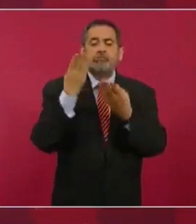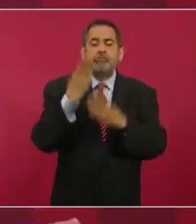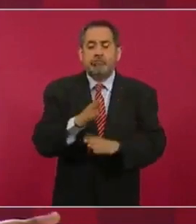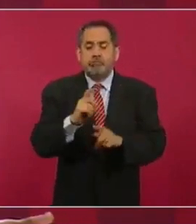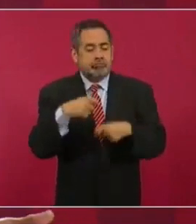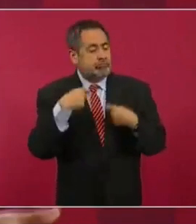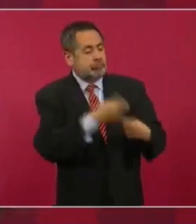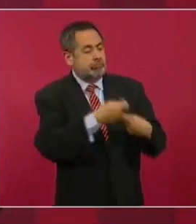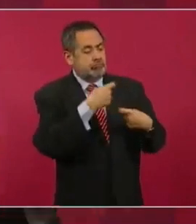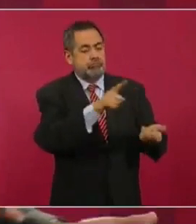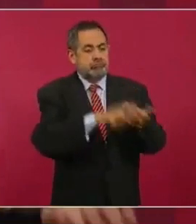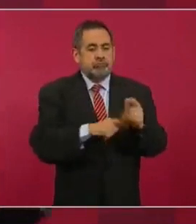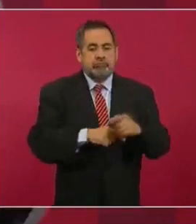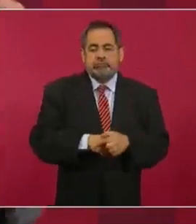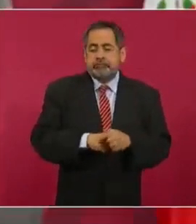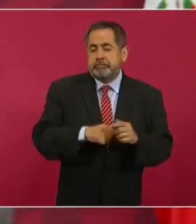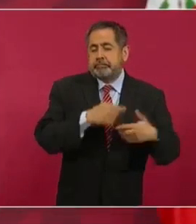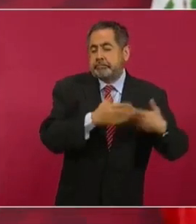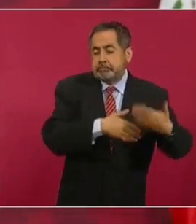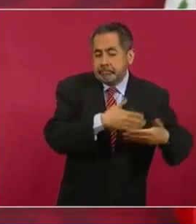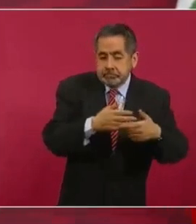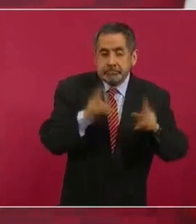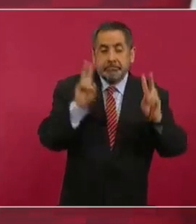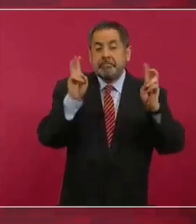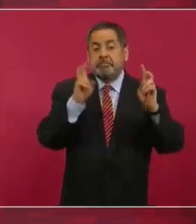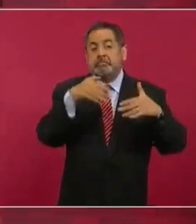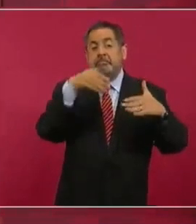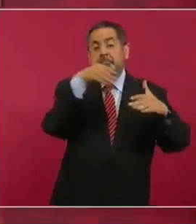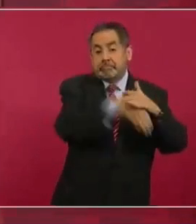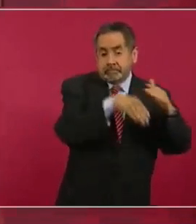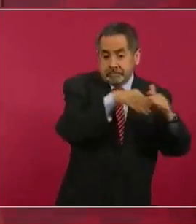que supuestamente fracasan,